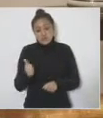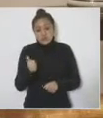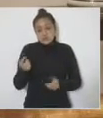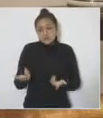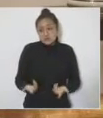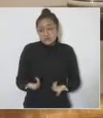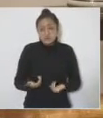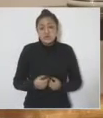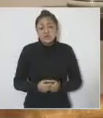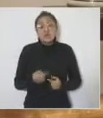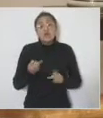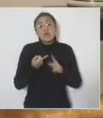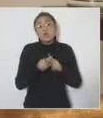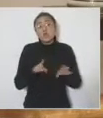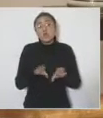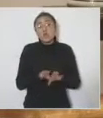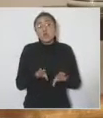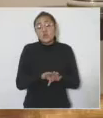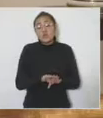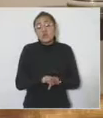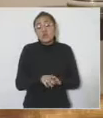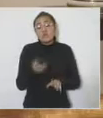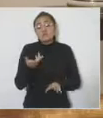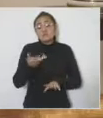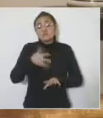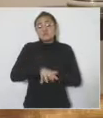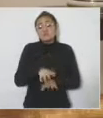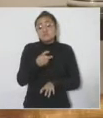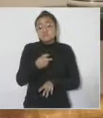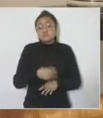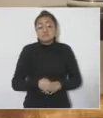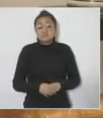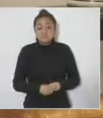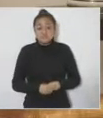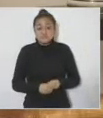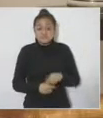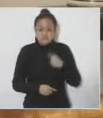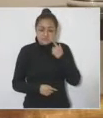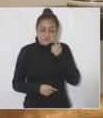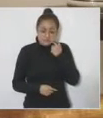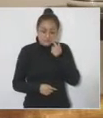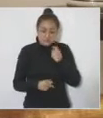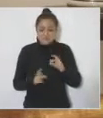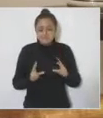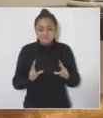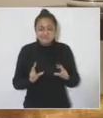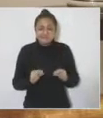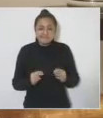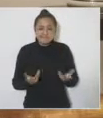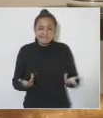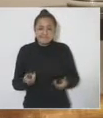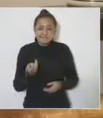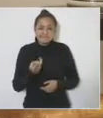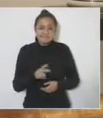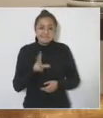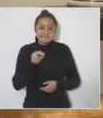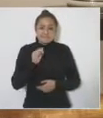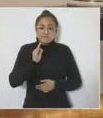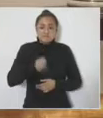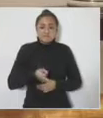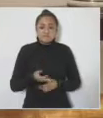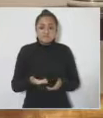y empiezan a intentar influir no no no no ese es algo